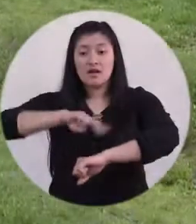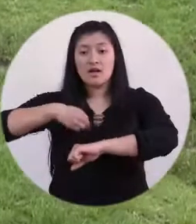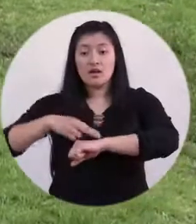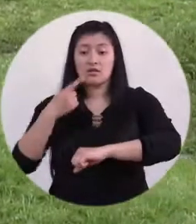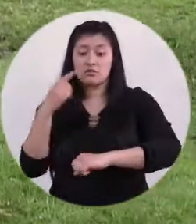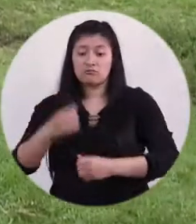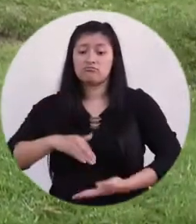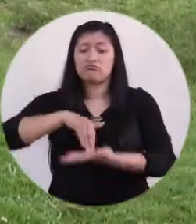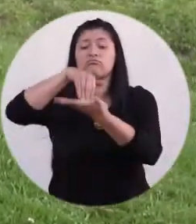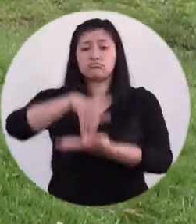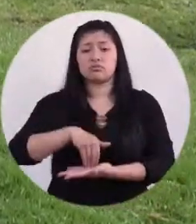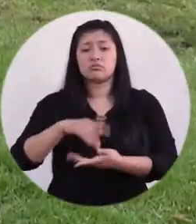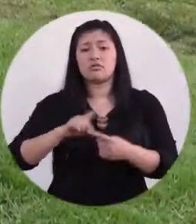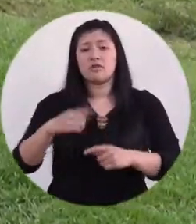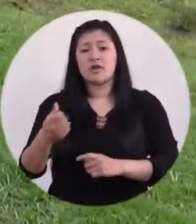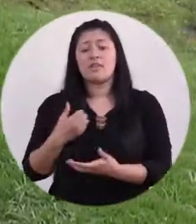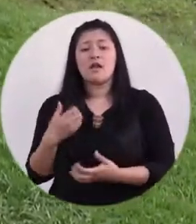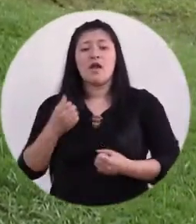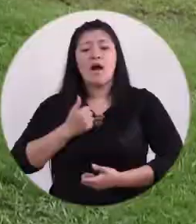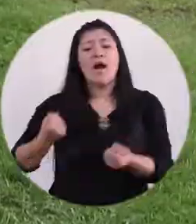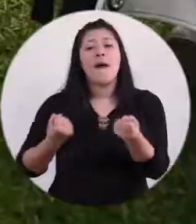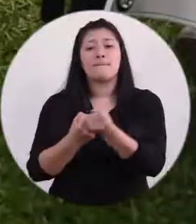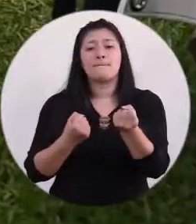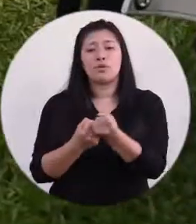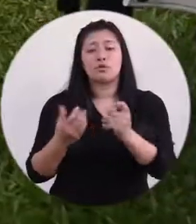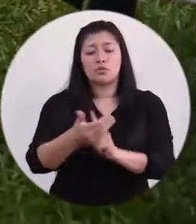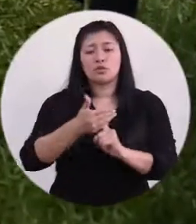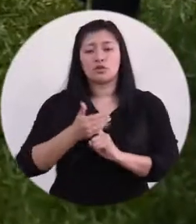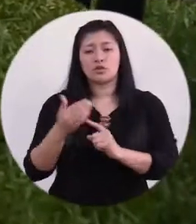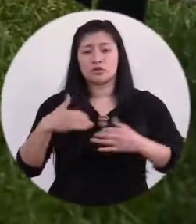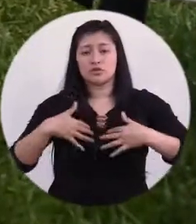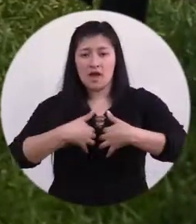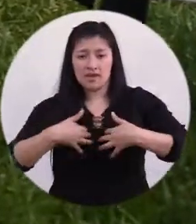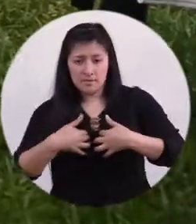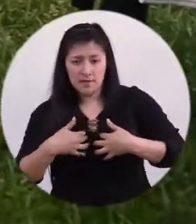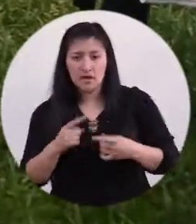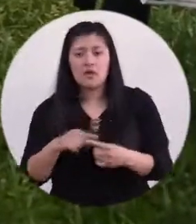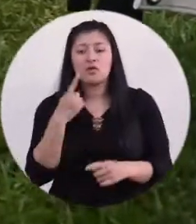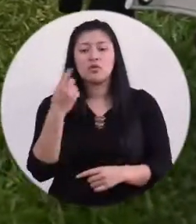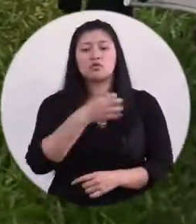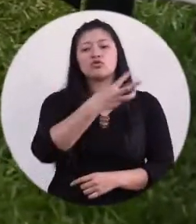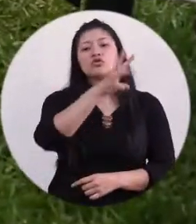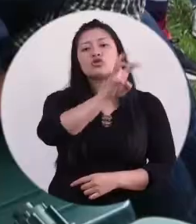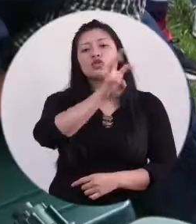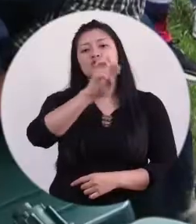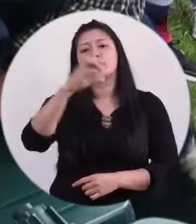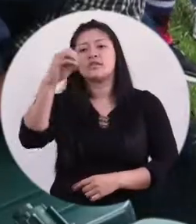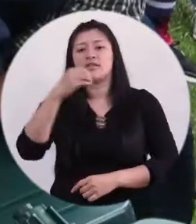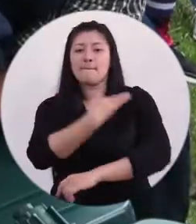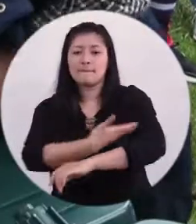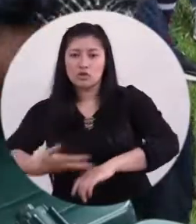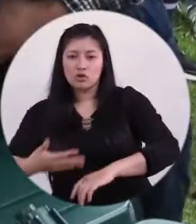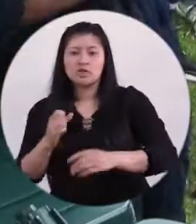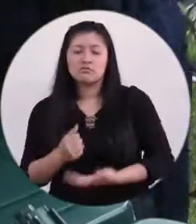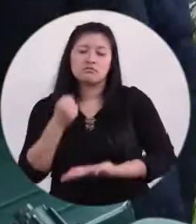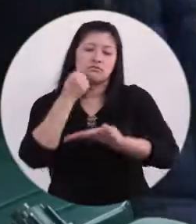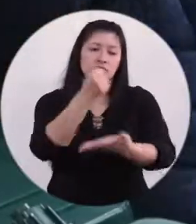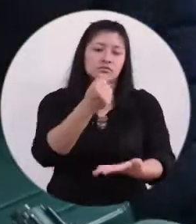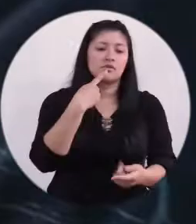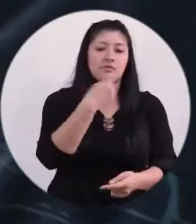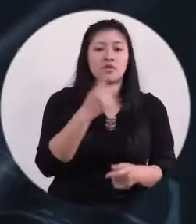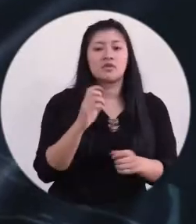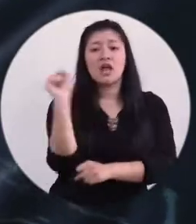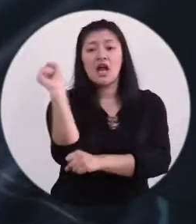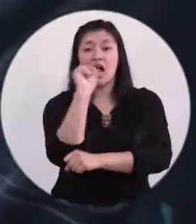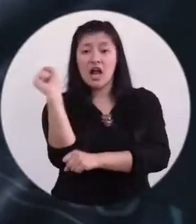nariño sigue consolidándose como referente nacional y esta vez por el apoyo a la protección y bienestar animal con una inversión de más de 880